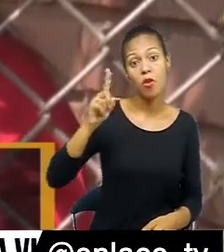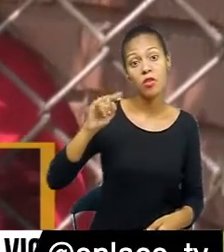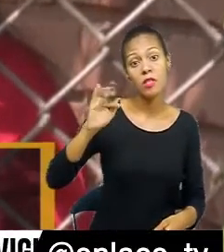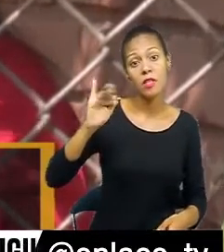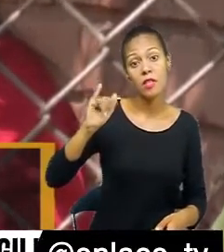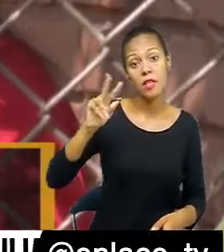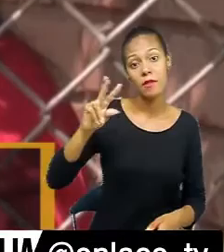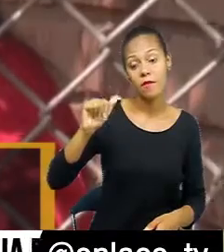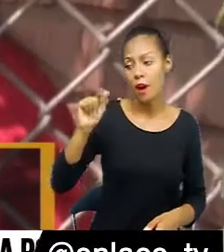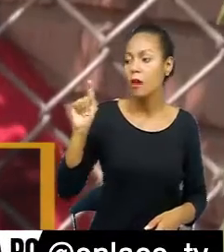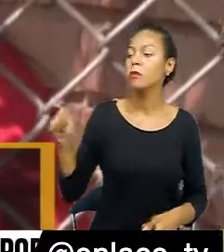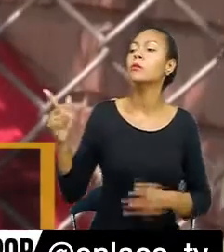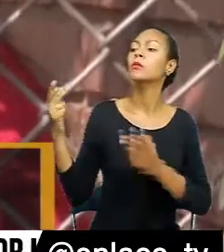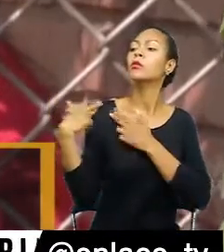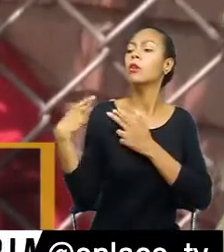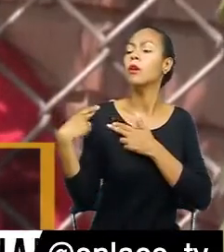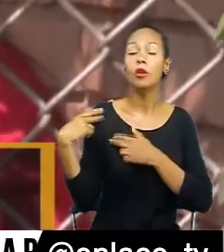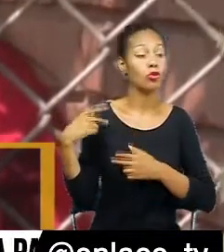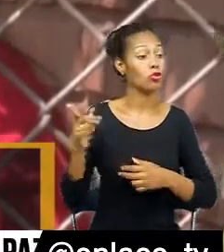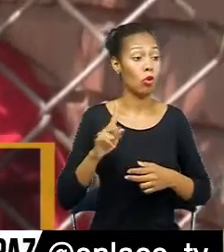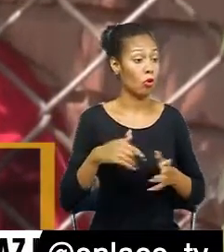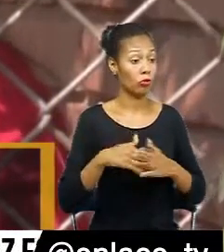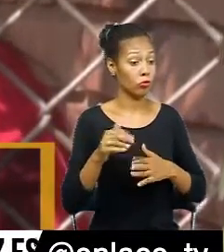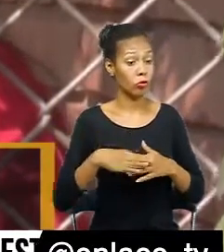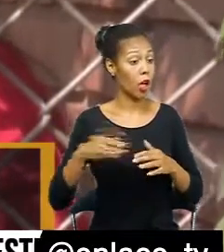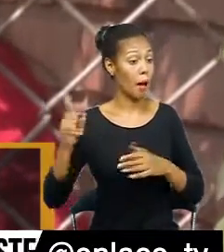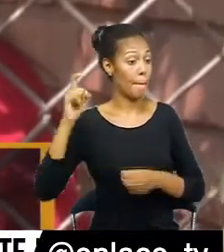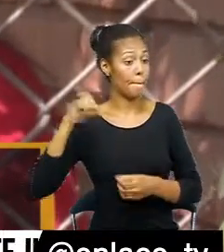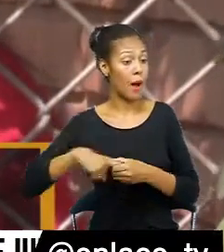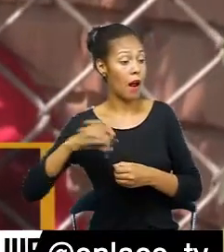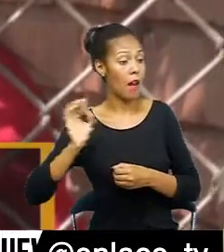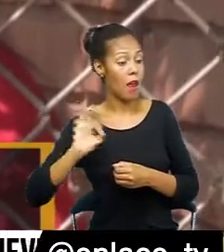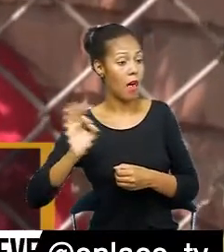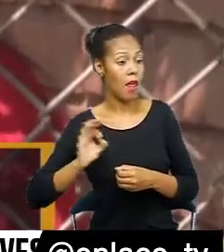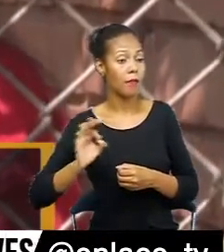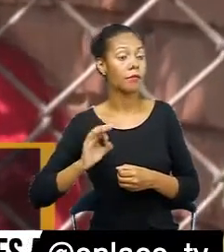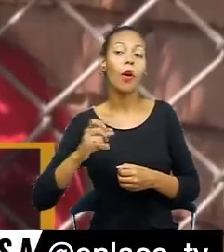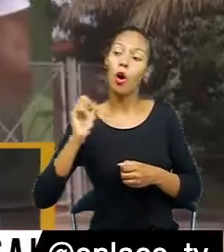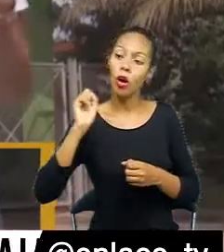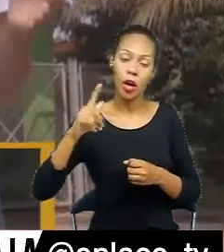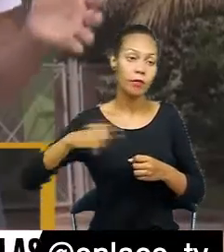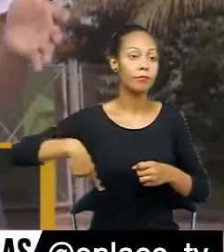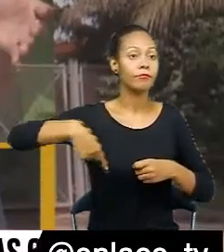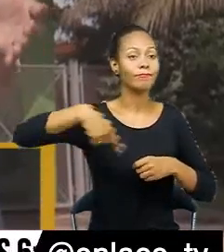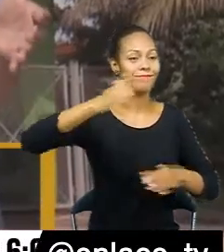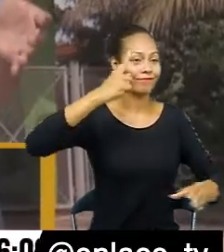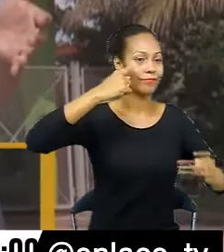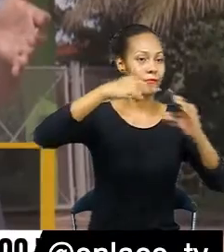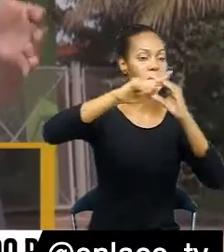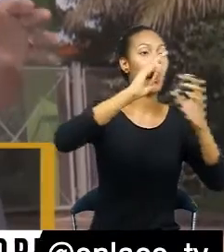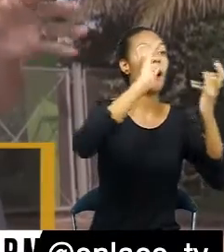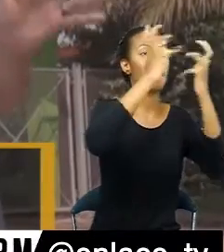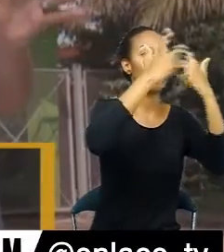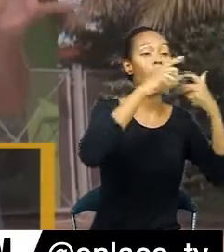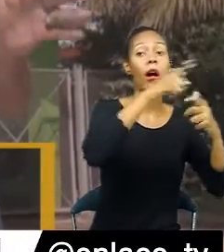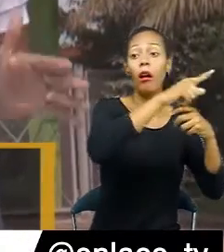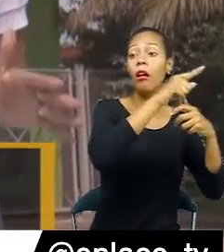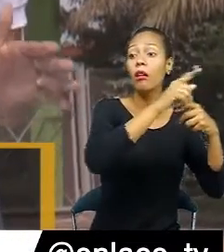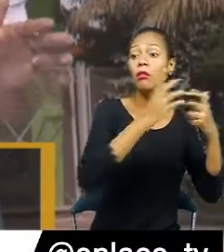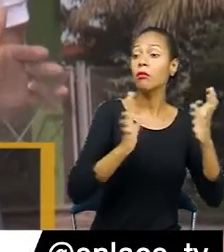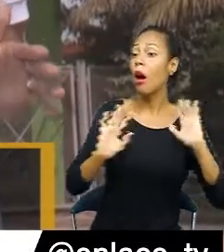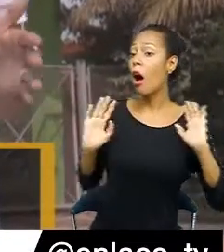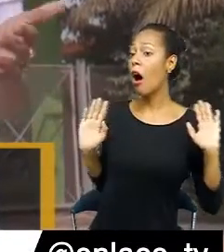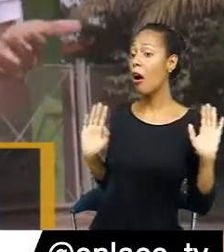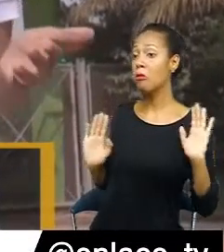ese momento, ya le pasaron la cuenta de cobro a la empresa ha hecho caso omiso, ellos se lavan las manos. Frente a esta situación que expresa la señora